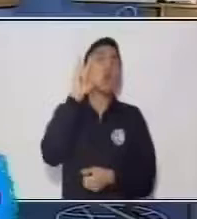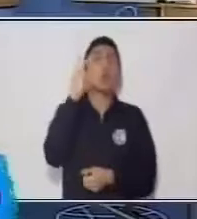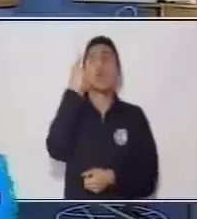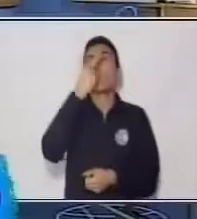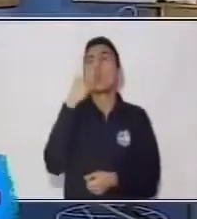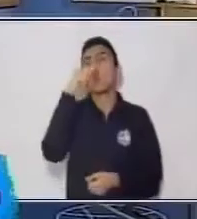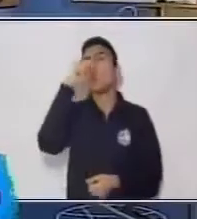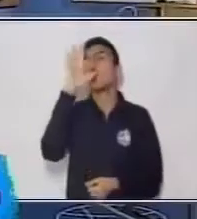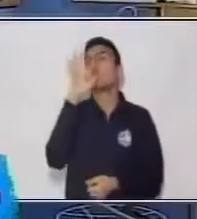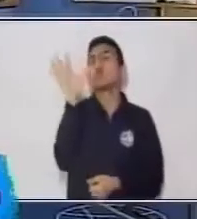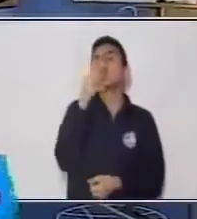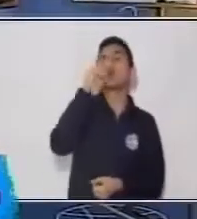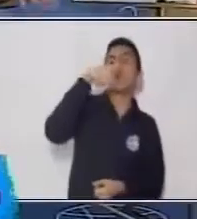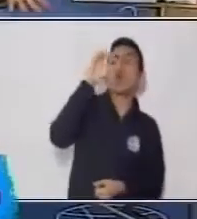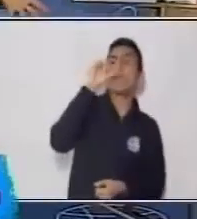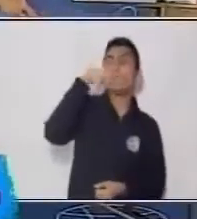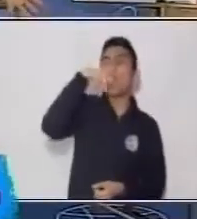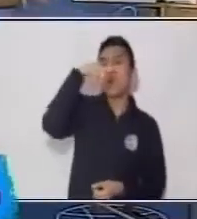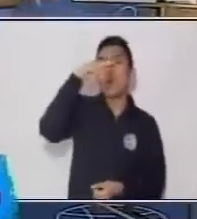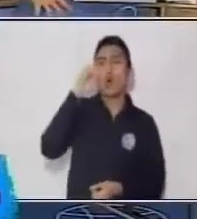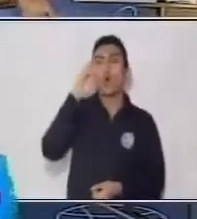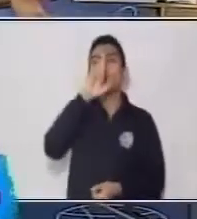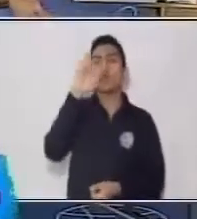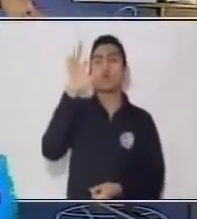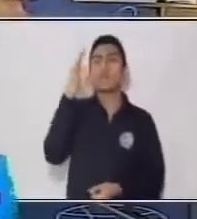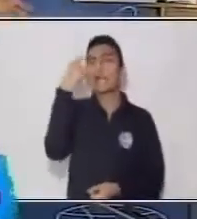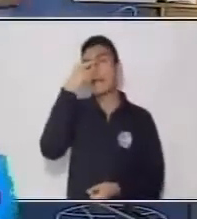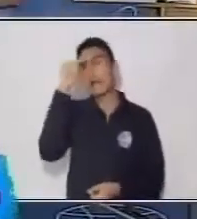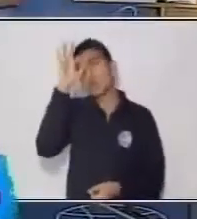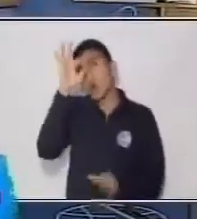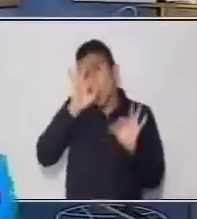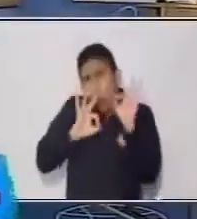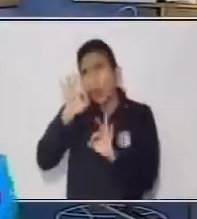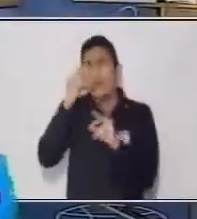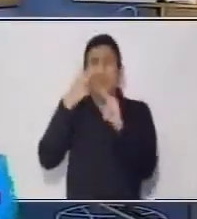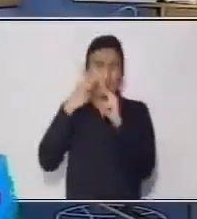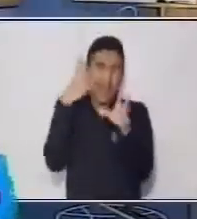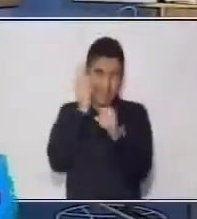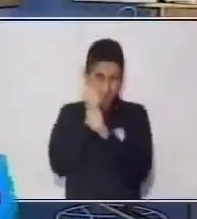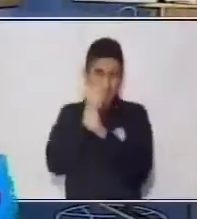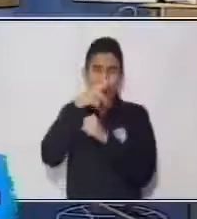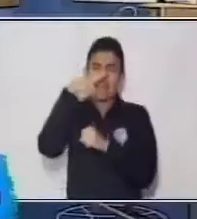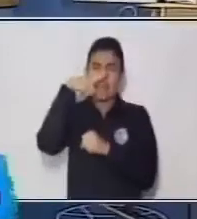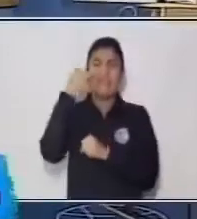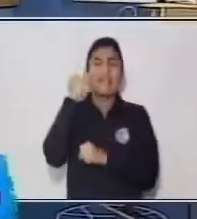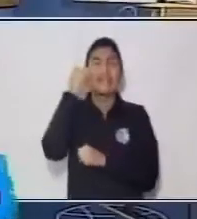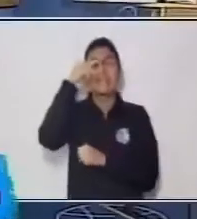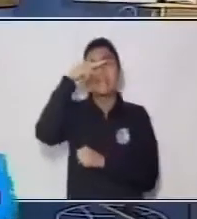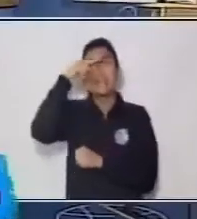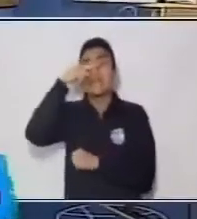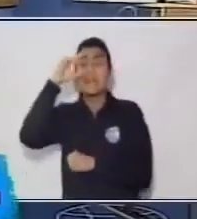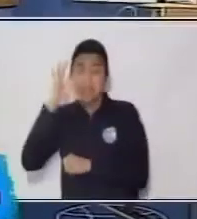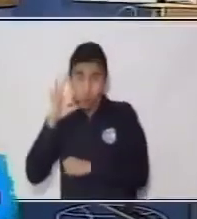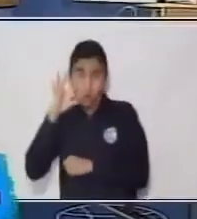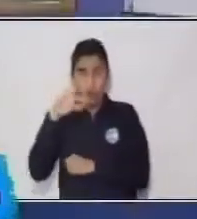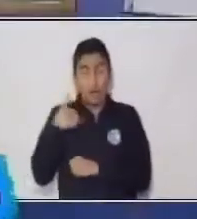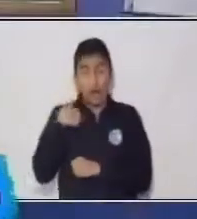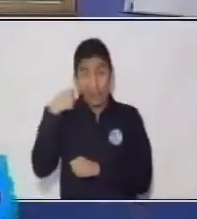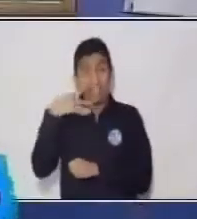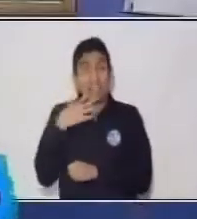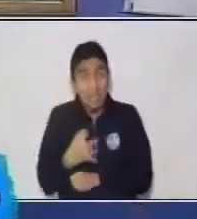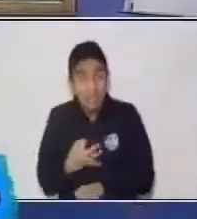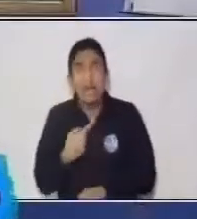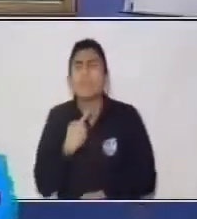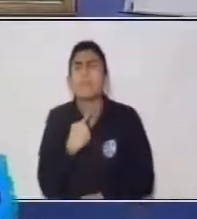Monterroso. Algunos lo conocen como Tito Monterroso. Y él tiene unas obras que a mí en lo particular me encantan, que son